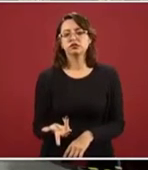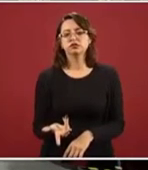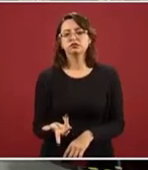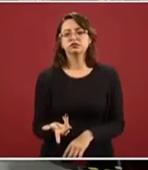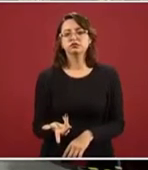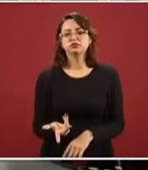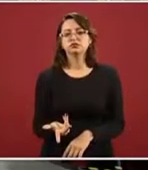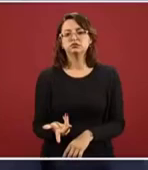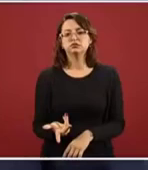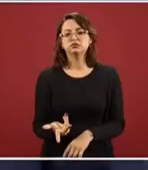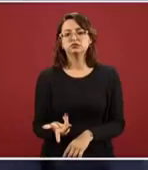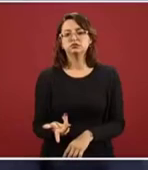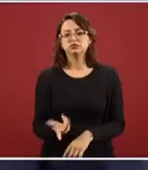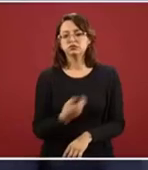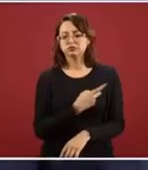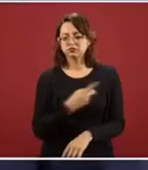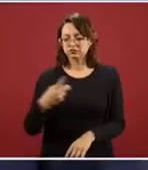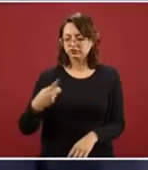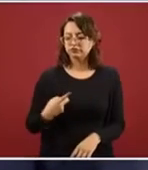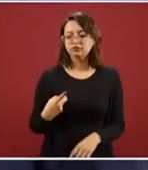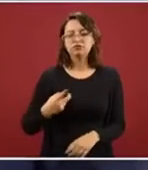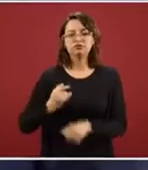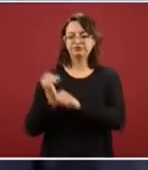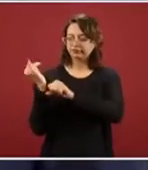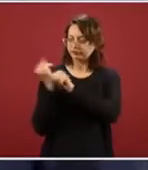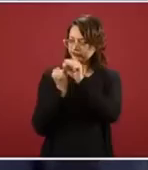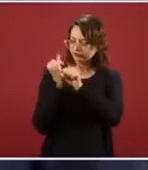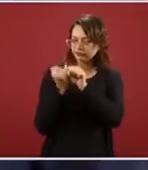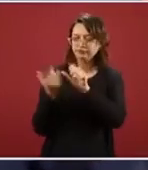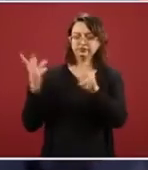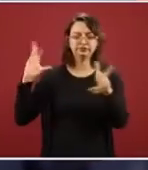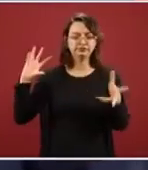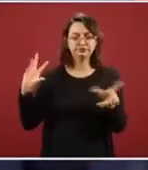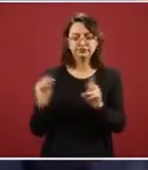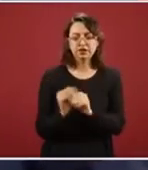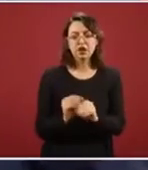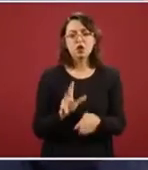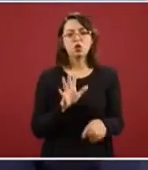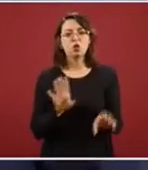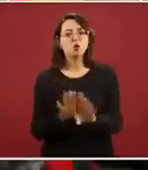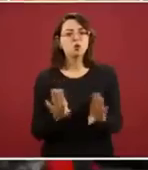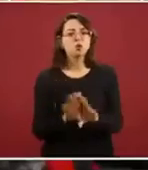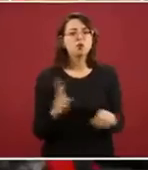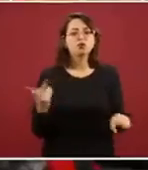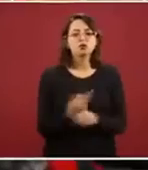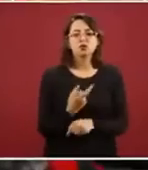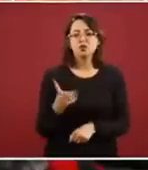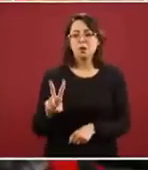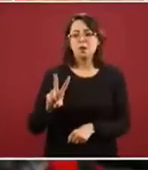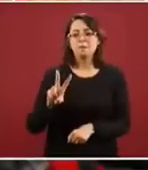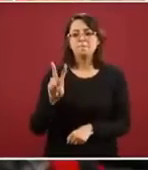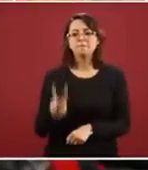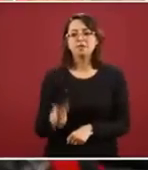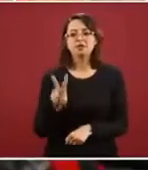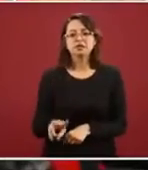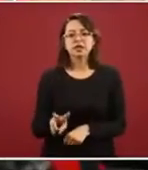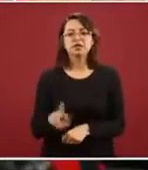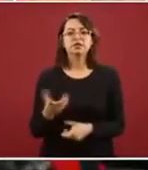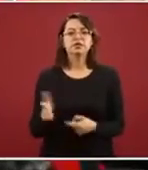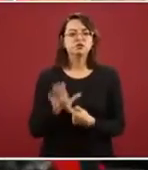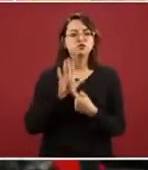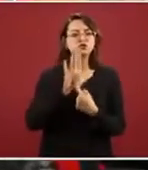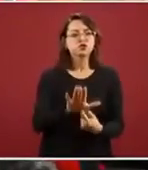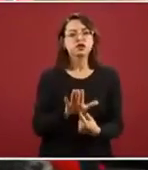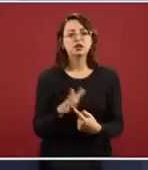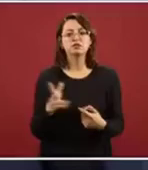reconstruir lo sucedido, conocer la verdad histórica para que no vuelva a